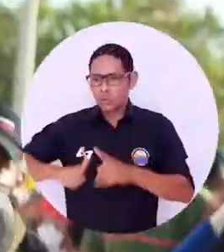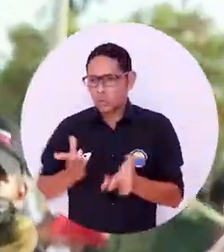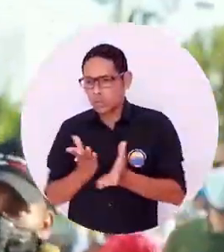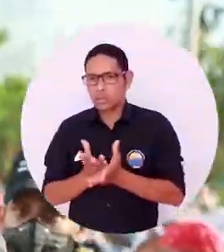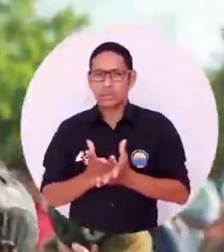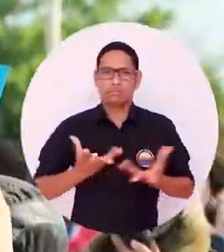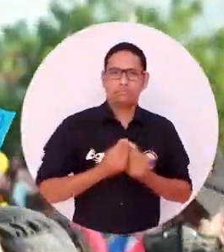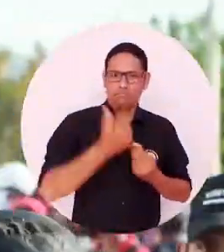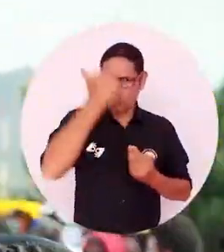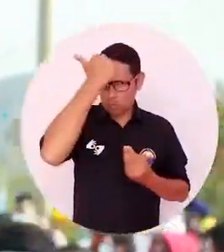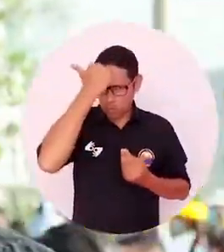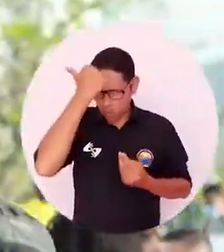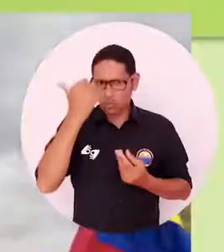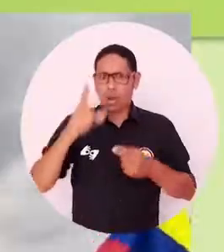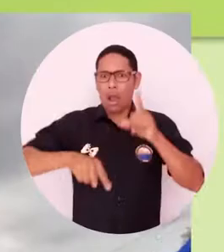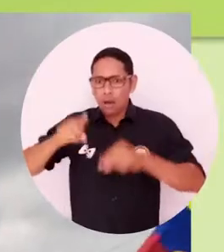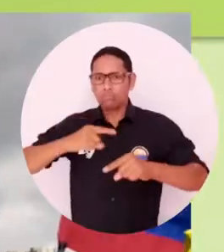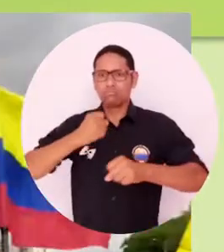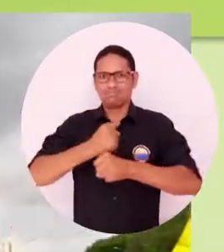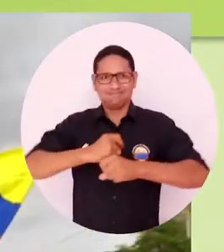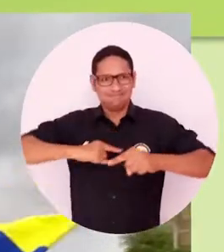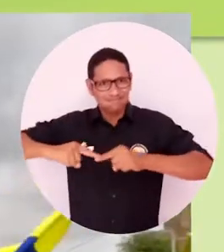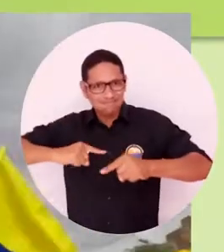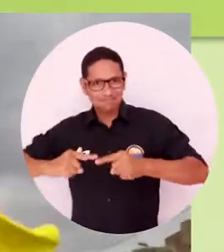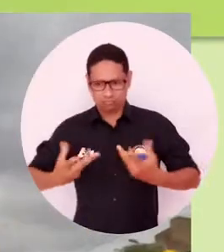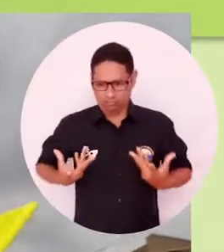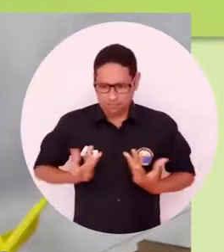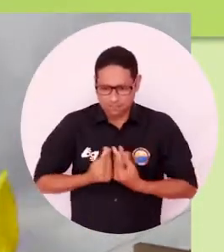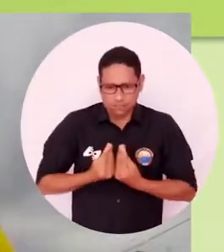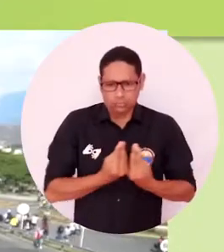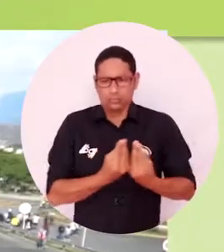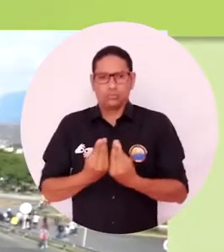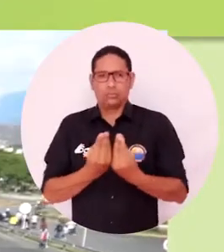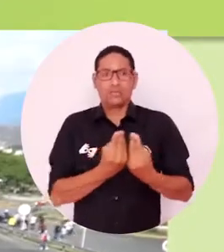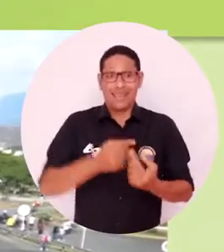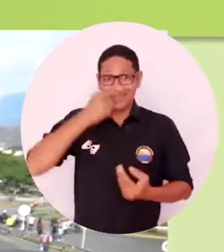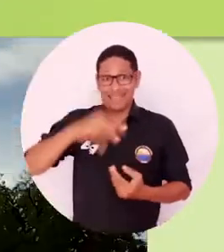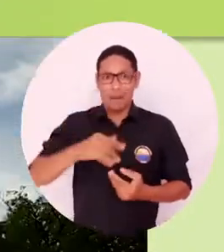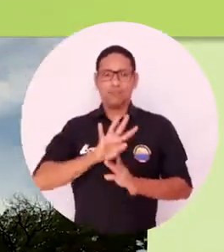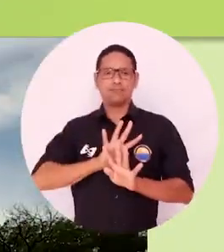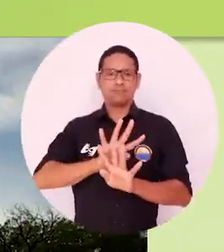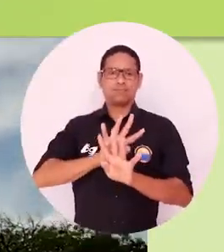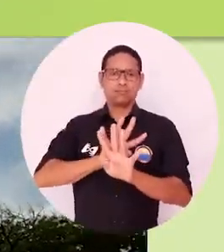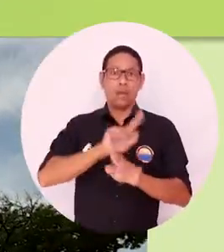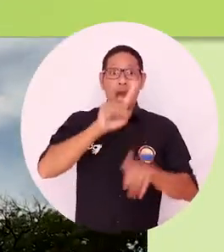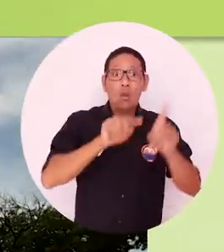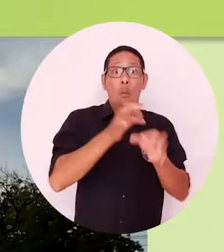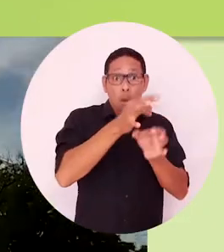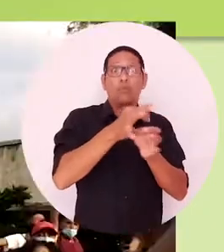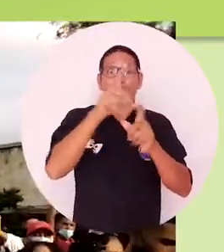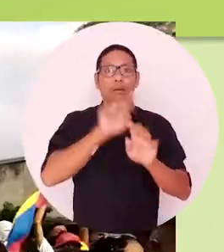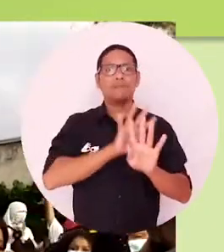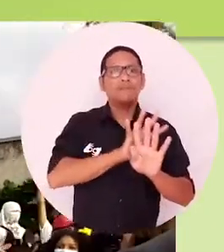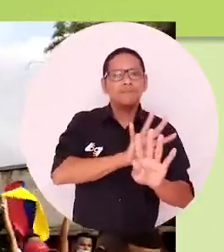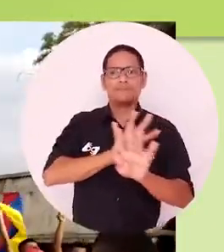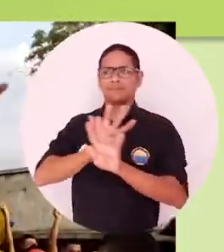Estudiantes, docentes, administrativos y comunidad en general se hicieron sentir en Santa Marta, en algunos municipios del departamento del